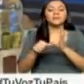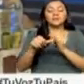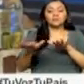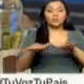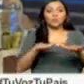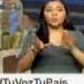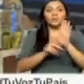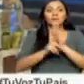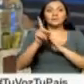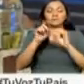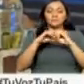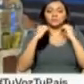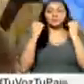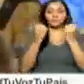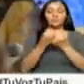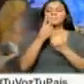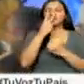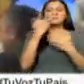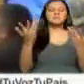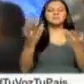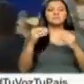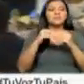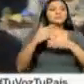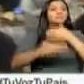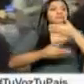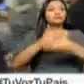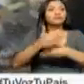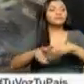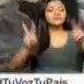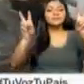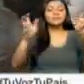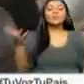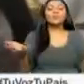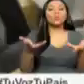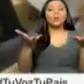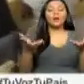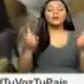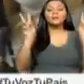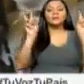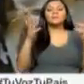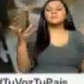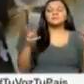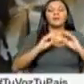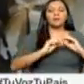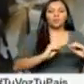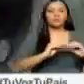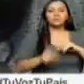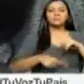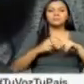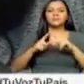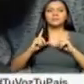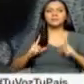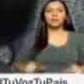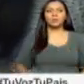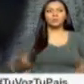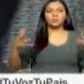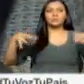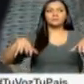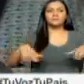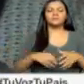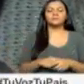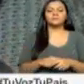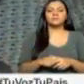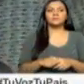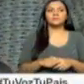Rosero, destacó que los campos en los que más avances se han registrado están relacionados con la educación y la salud. Por parte del Ministerio de